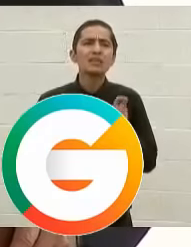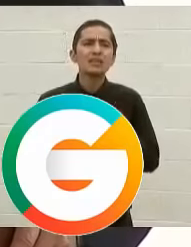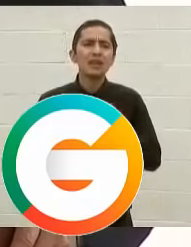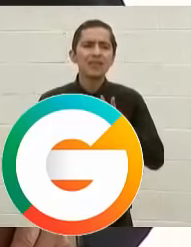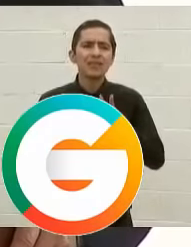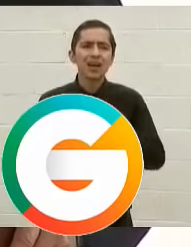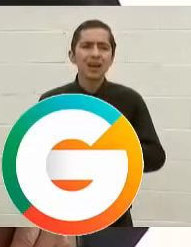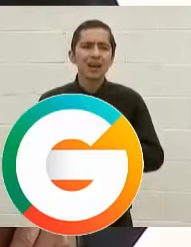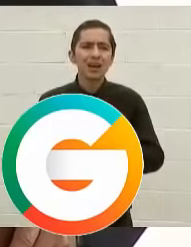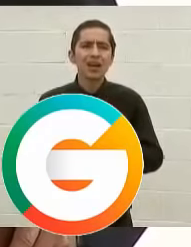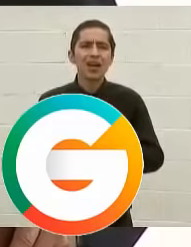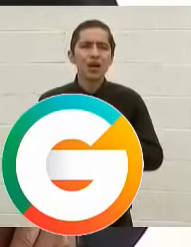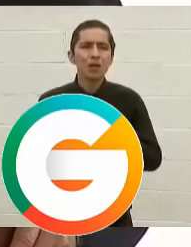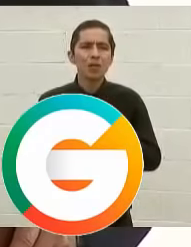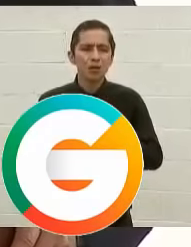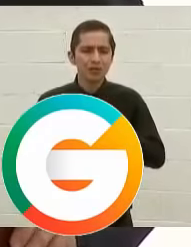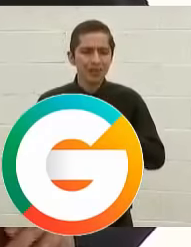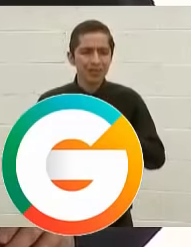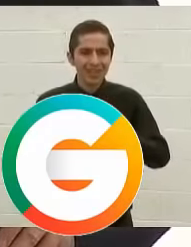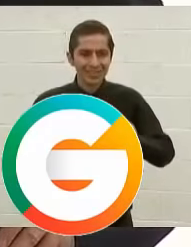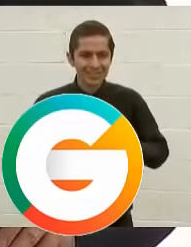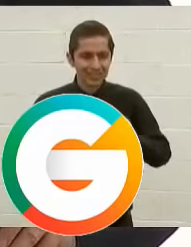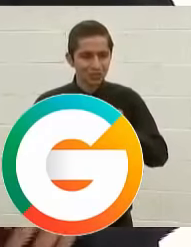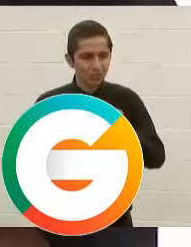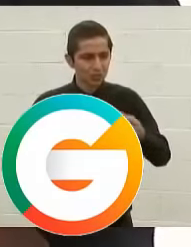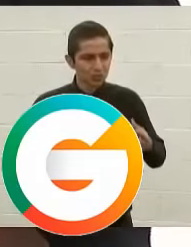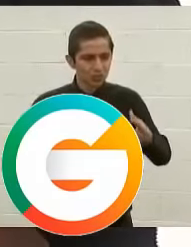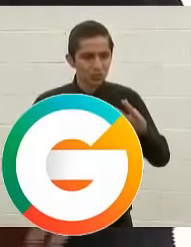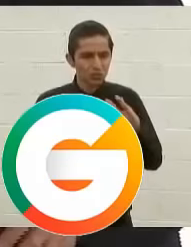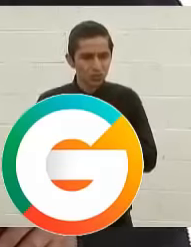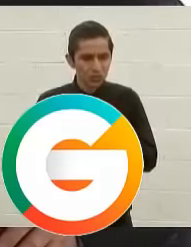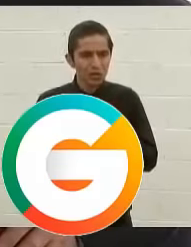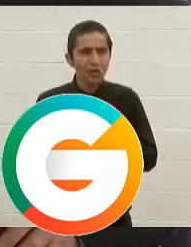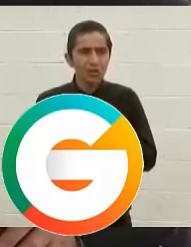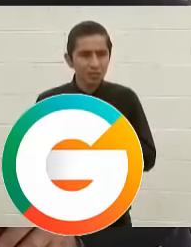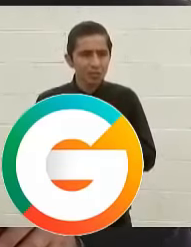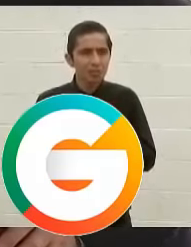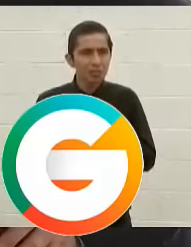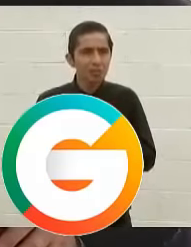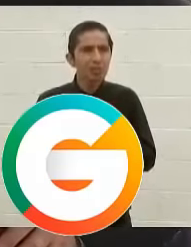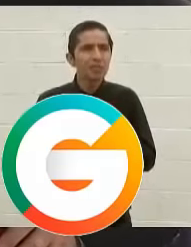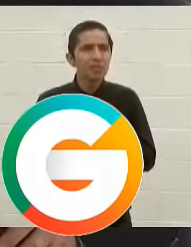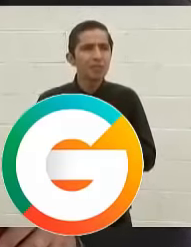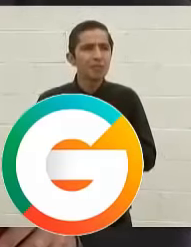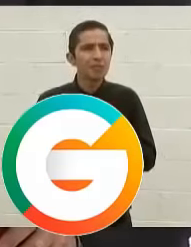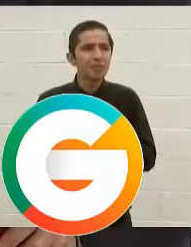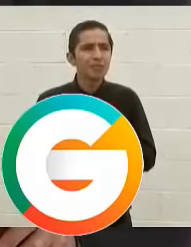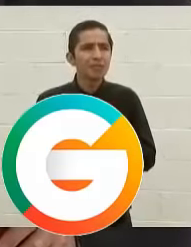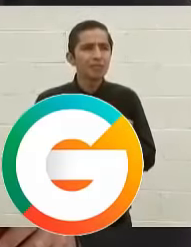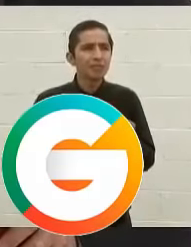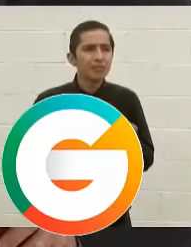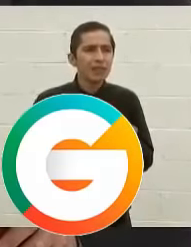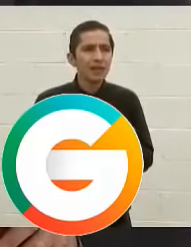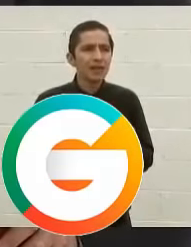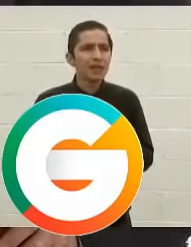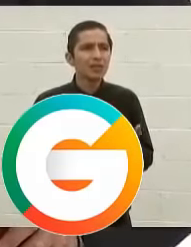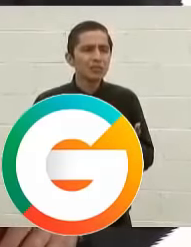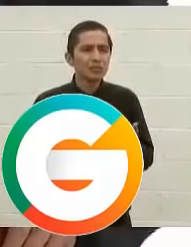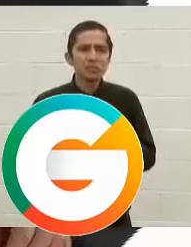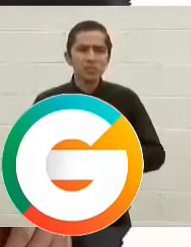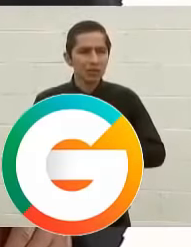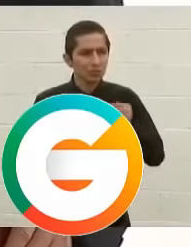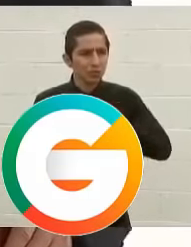valioso de la relación institucional entre los diferentes niveles de gobierno. Me da muchísimo gusto, gracias,